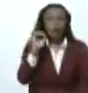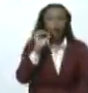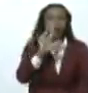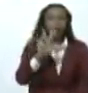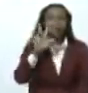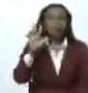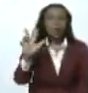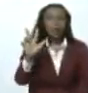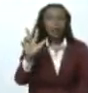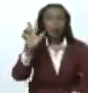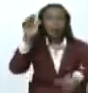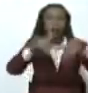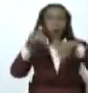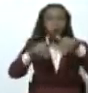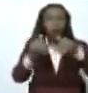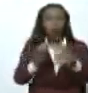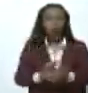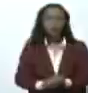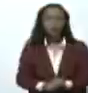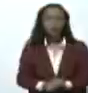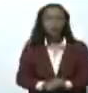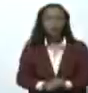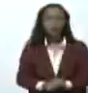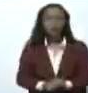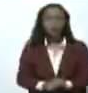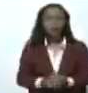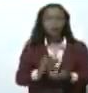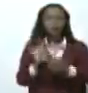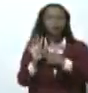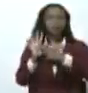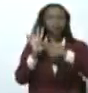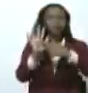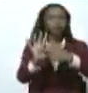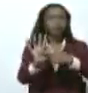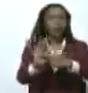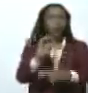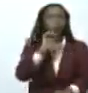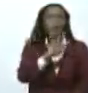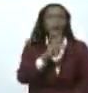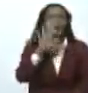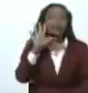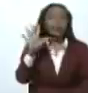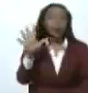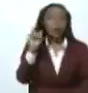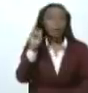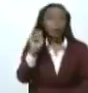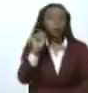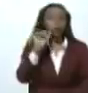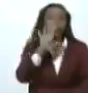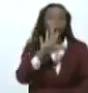141.033 votos, lo que representa un